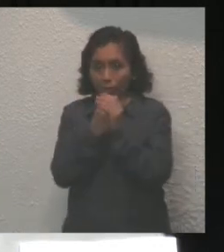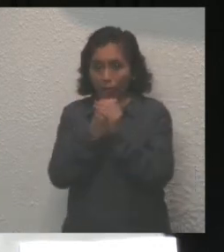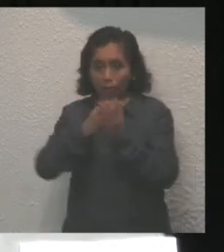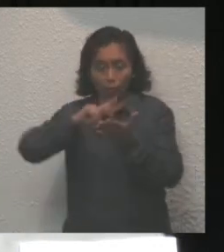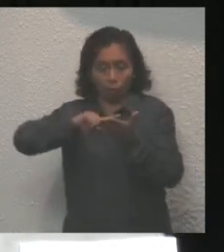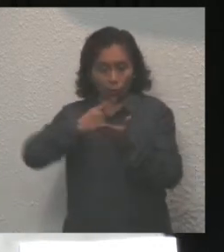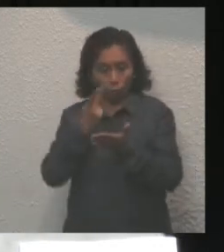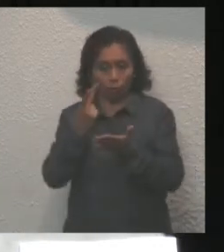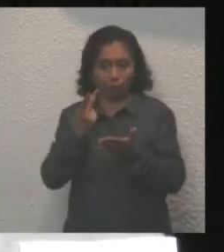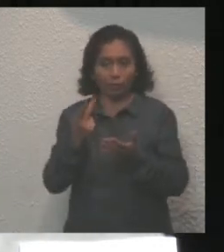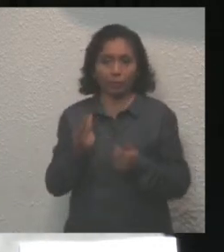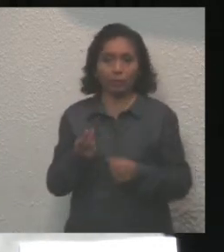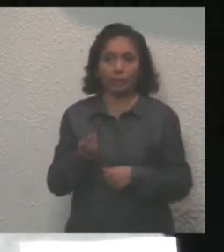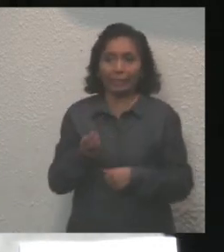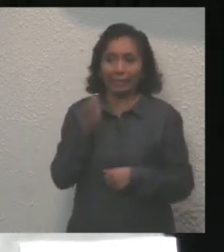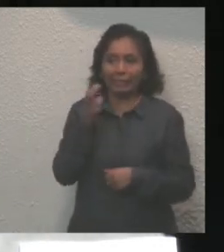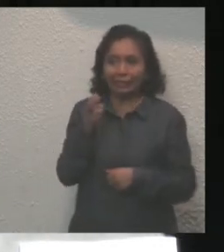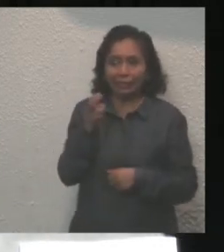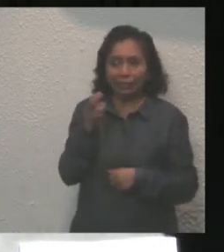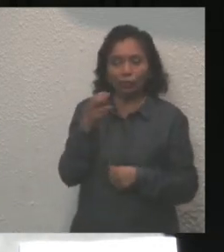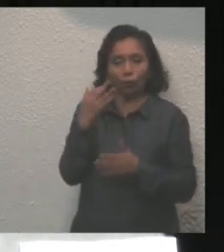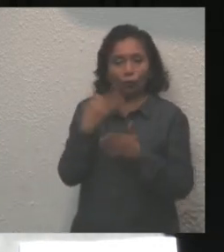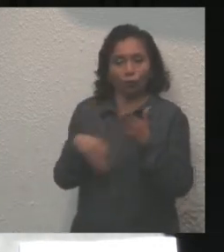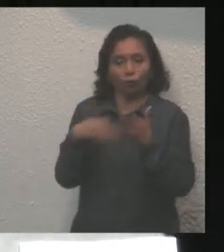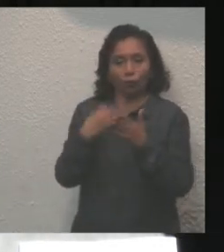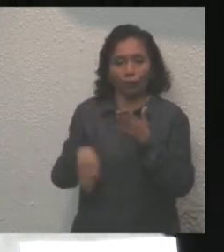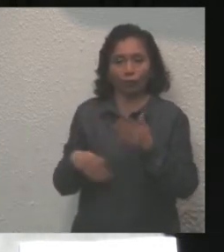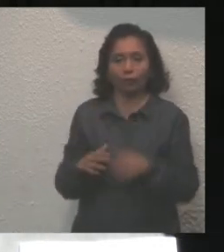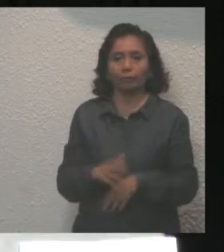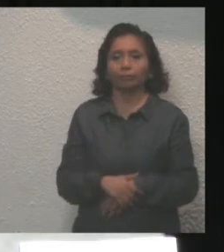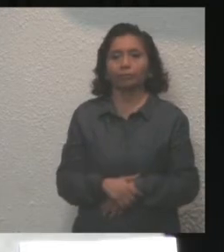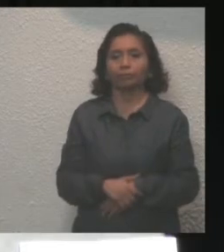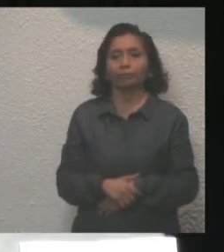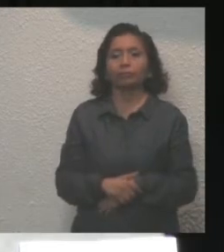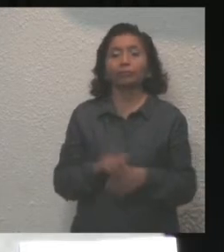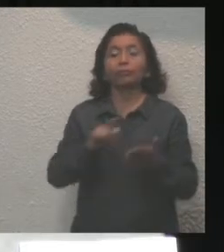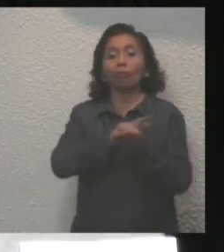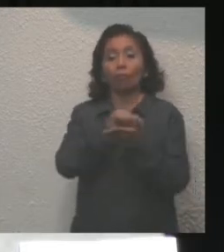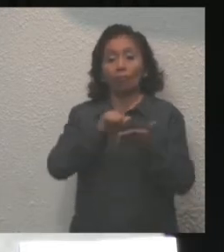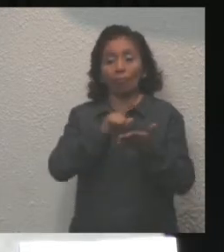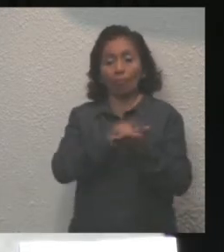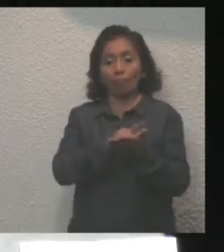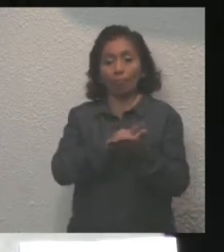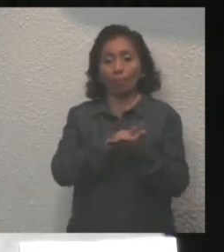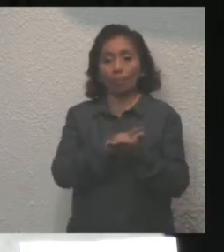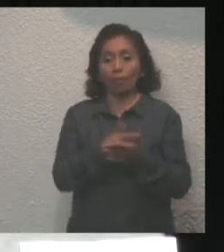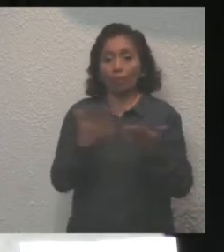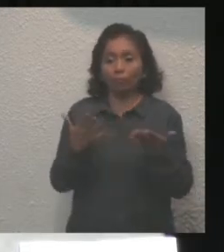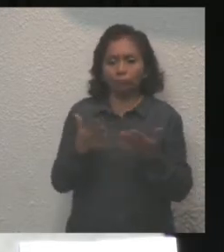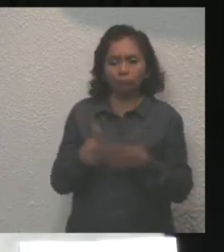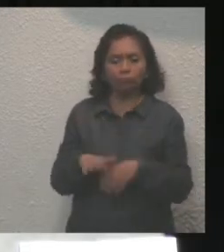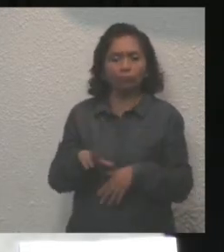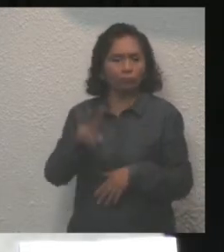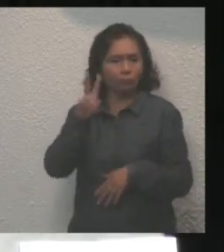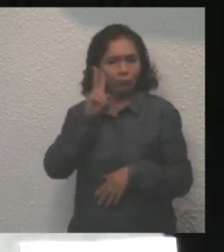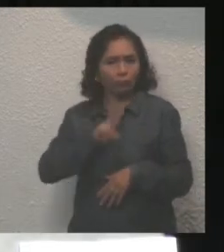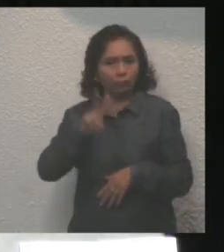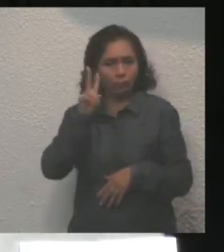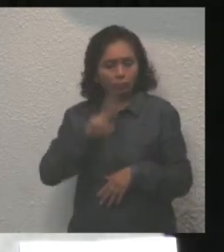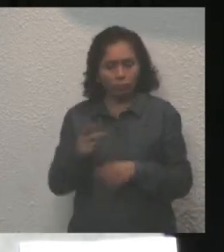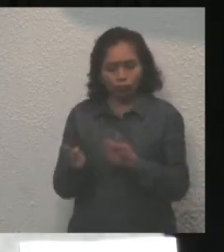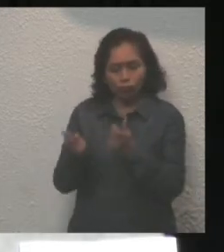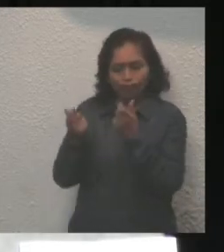esta es una asignatura pendiente. La legislatura ha aprobado los